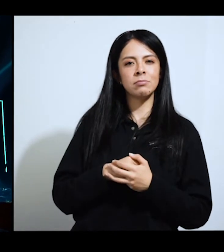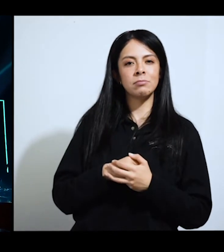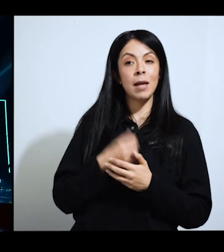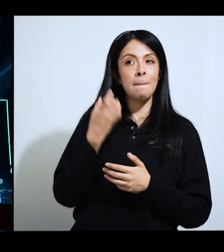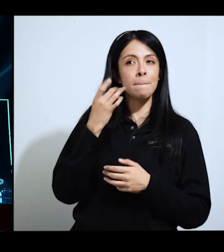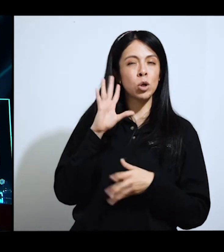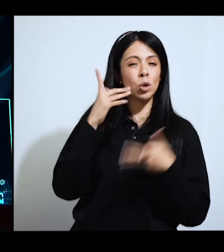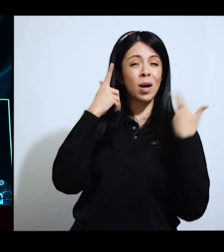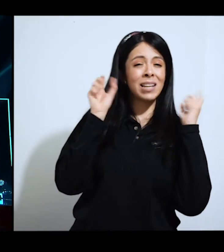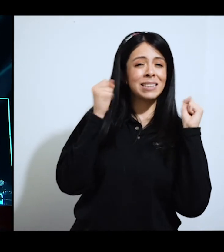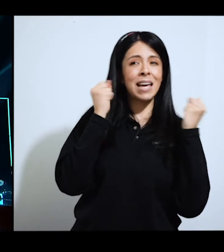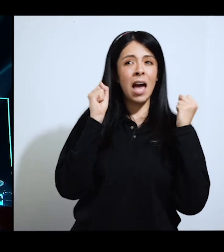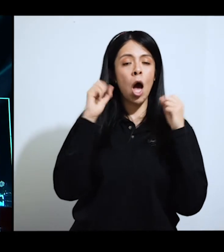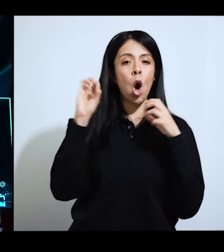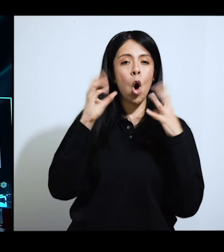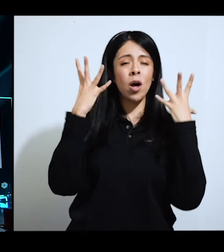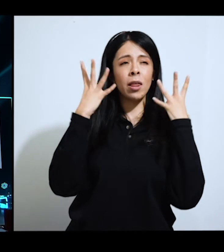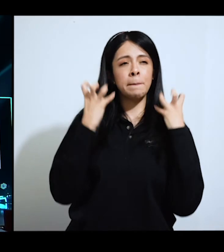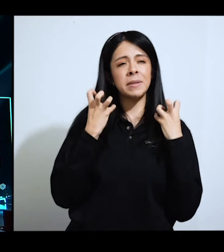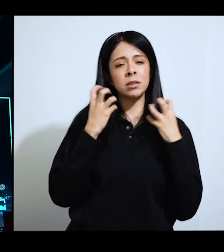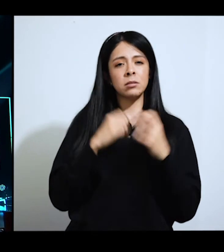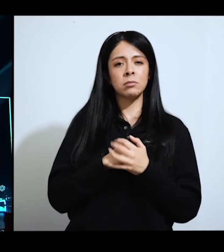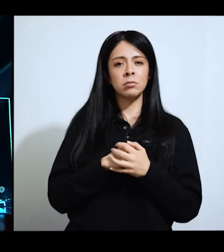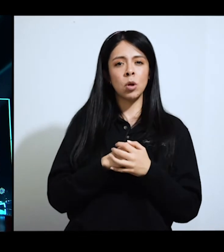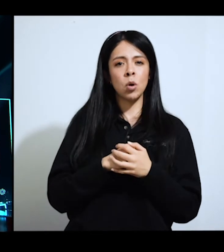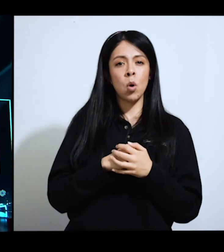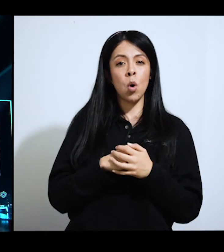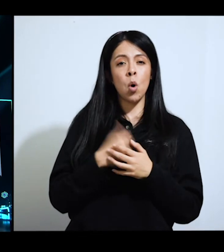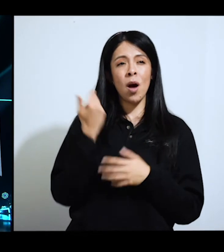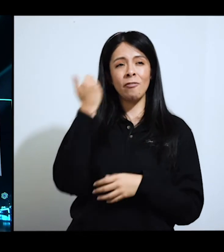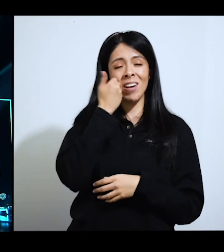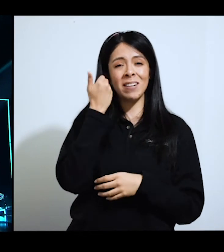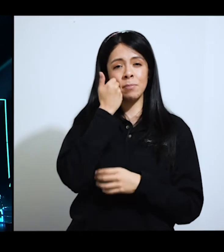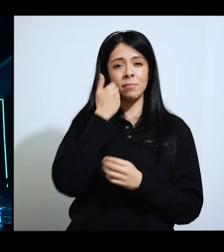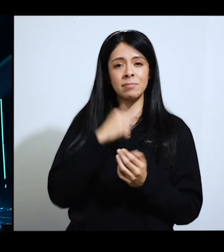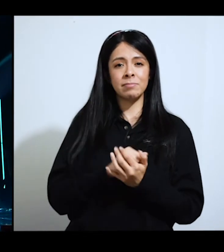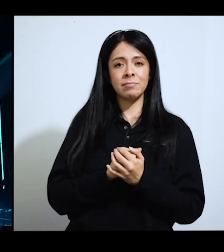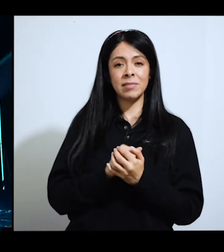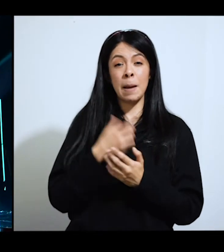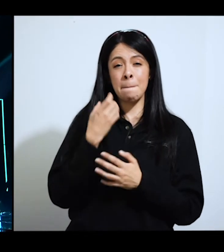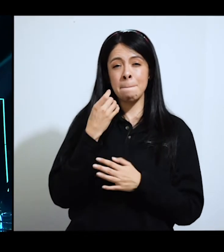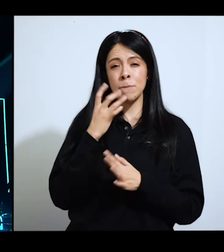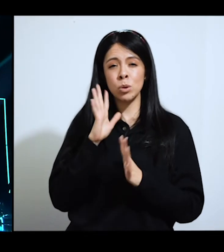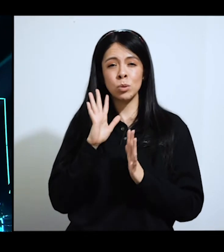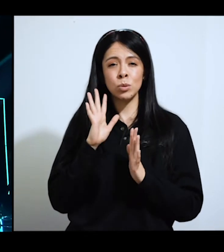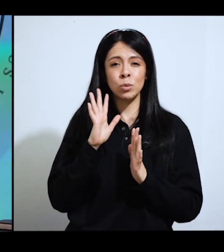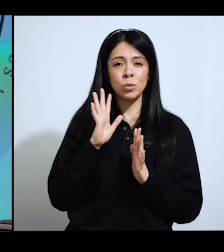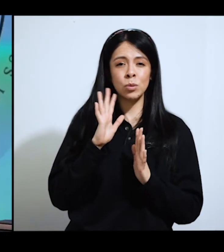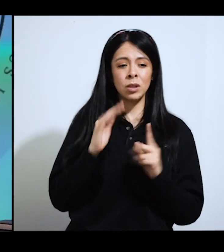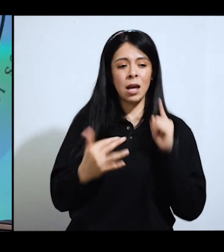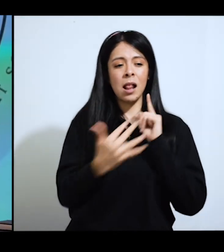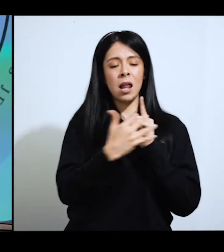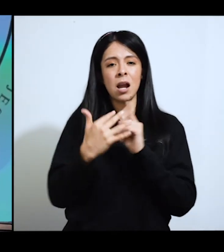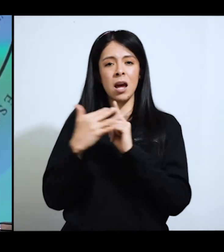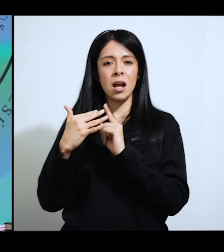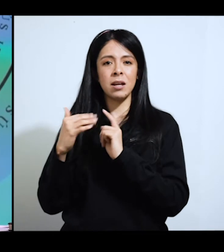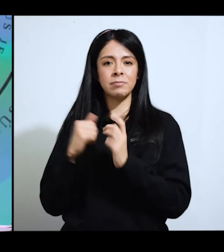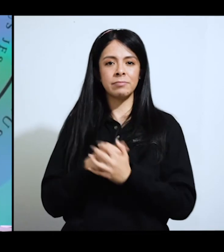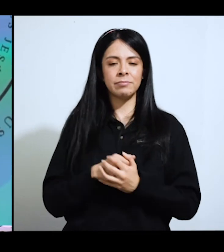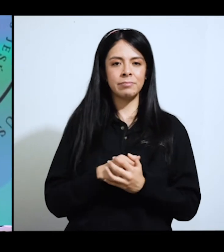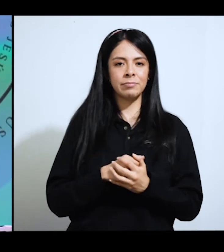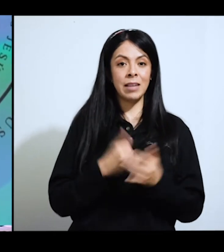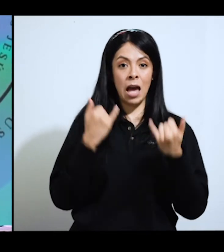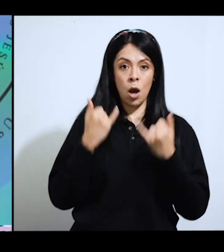depresión, una enfermedad, un aguijón en la carne, algo. Y por eso quiero que en este momento, ahí en